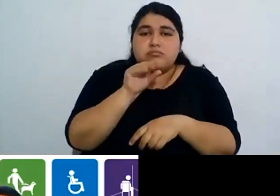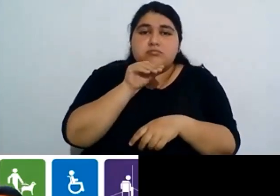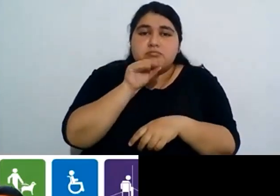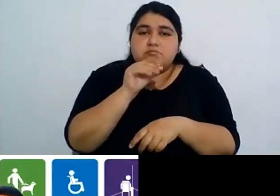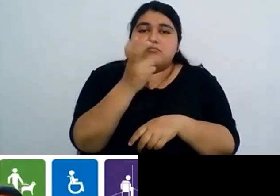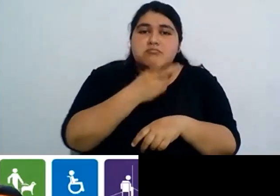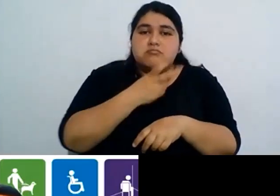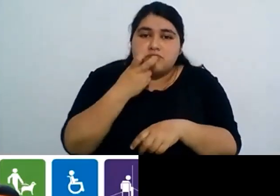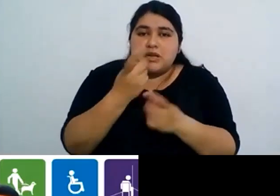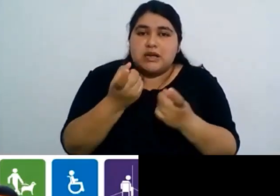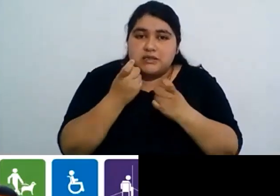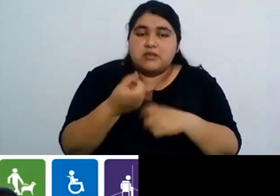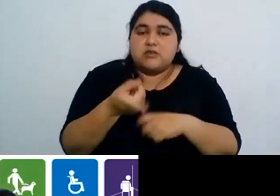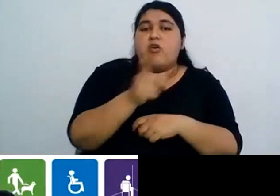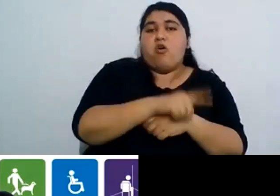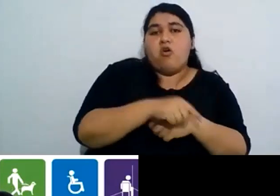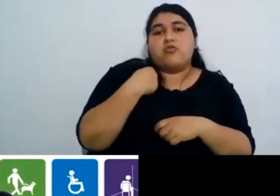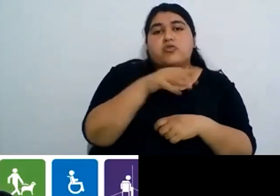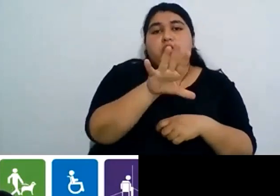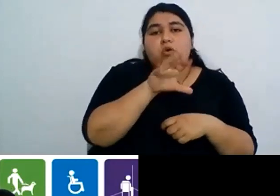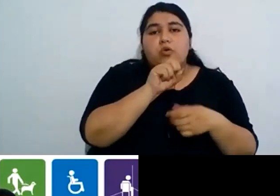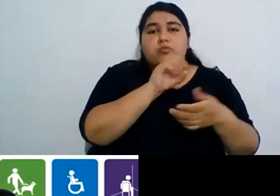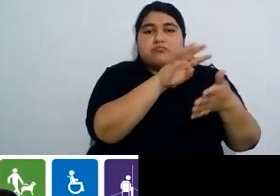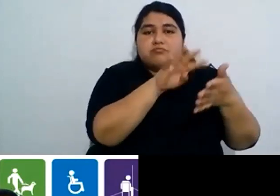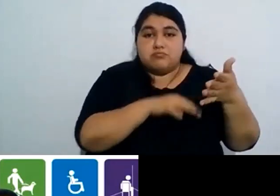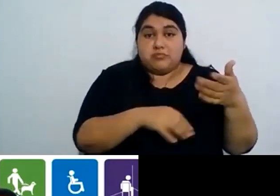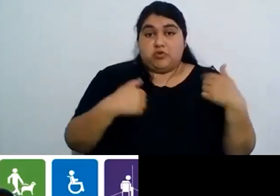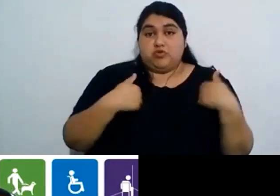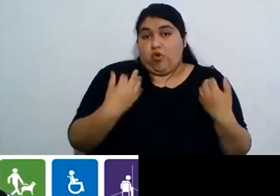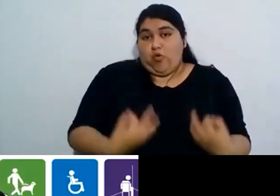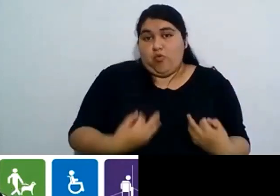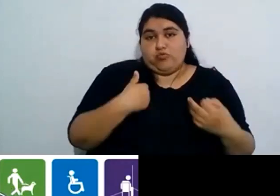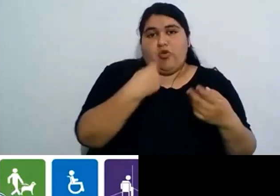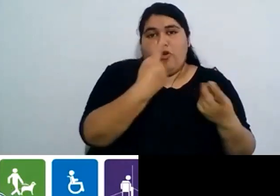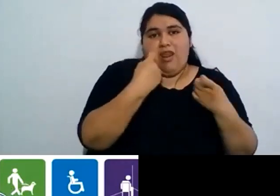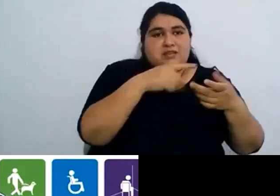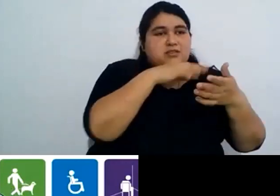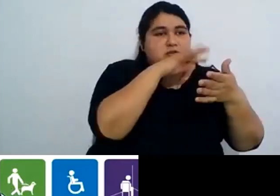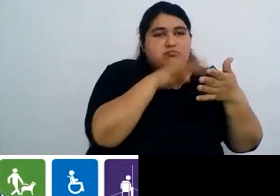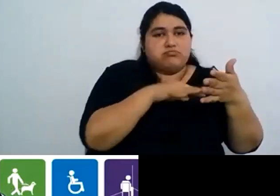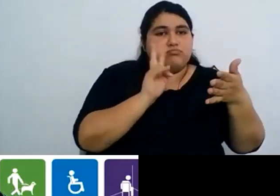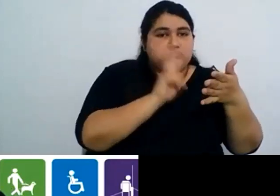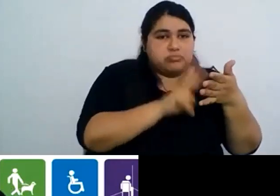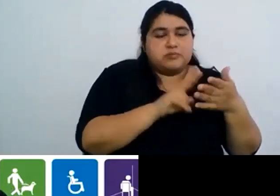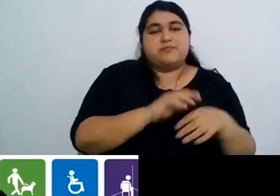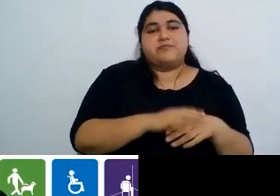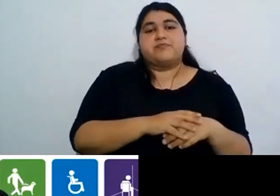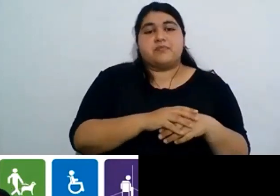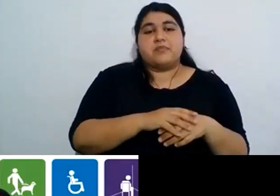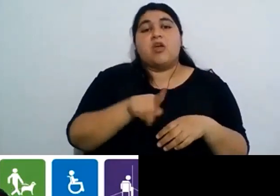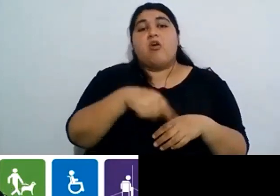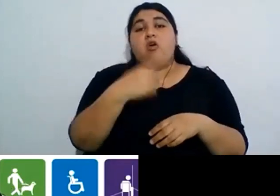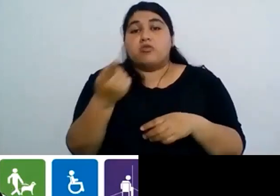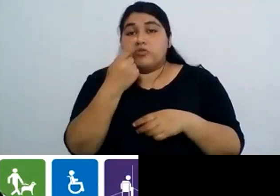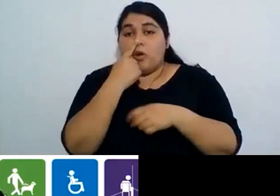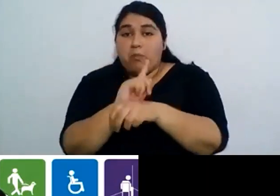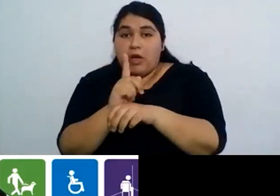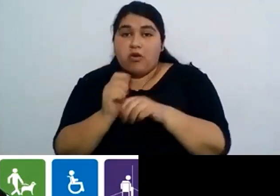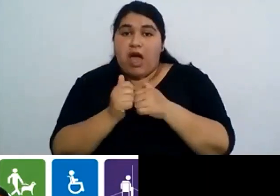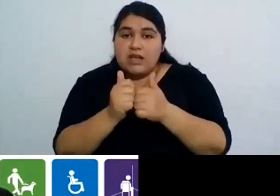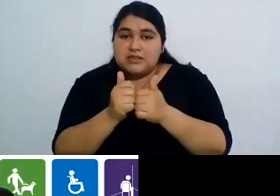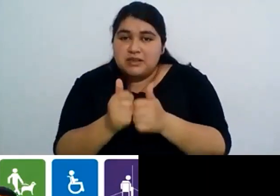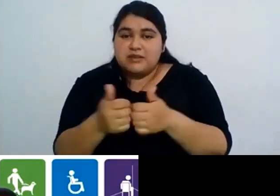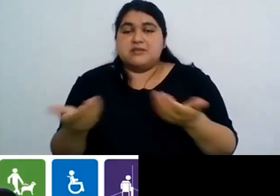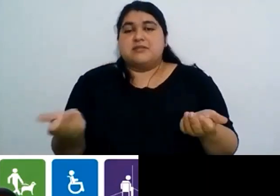los transcriptores, como en mi caso, otros que necesitan perros de asistencia, pero no solamente